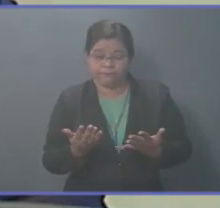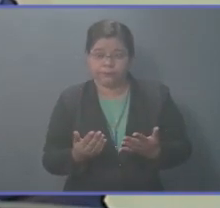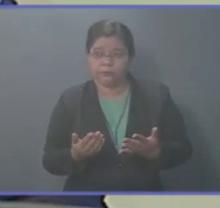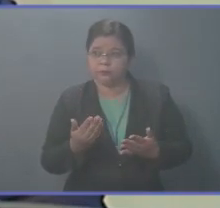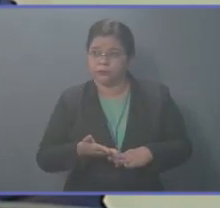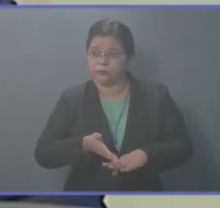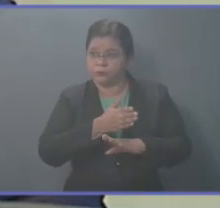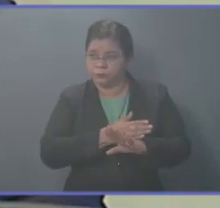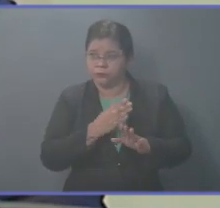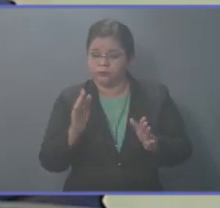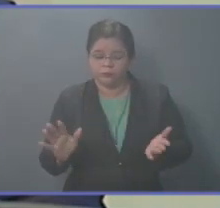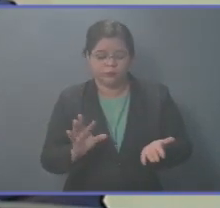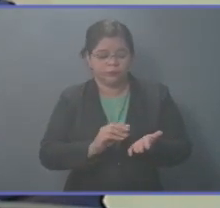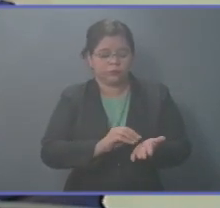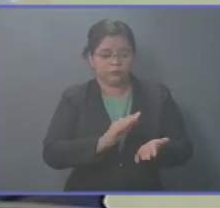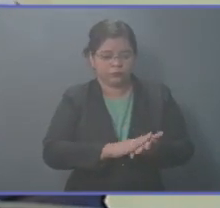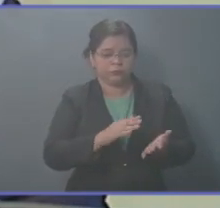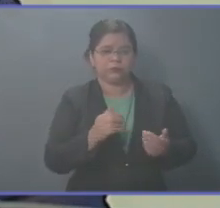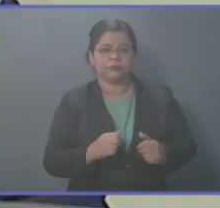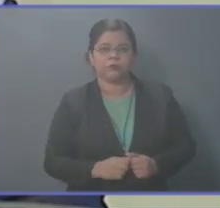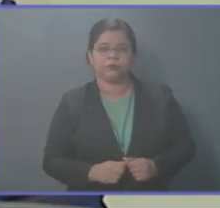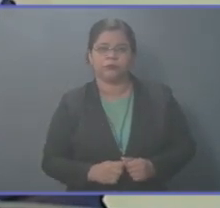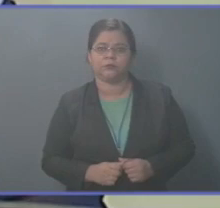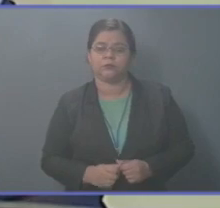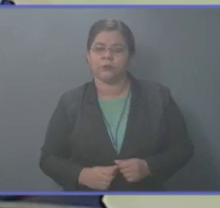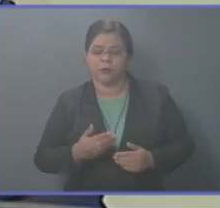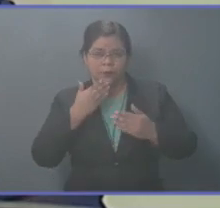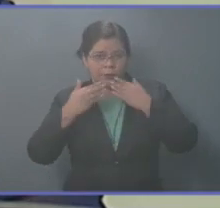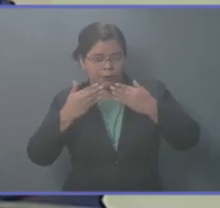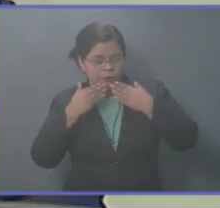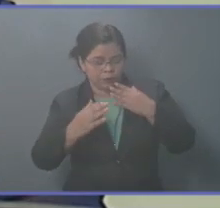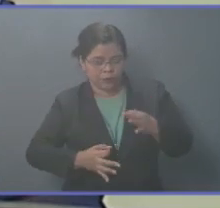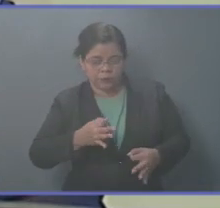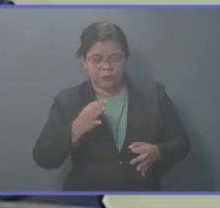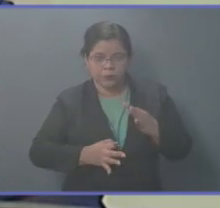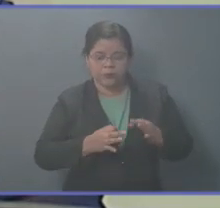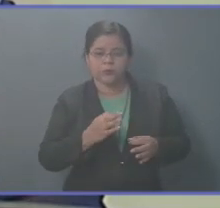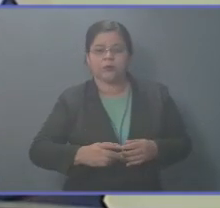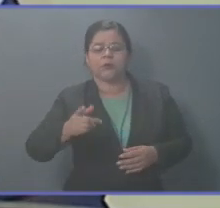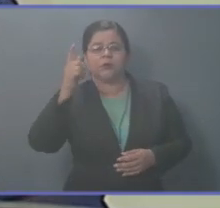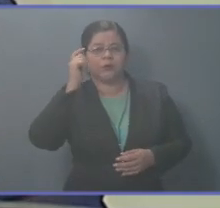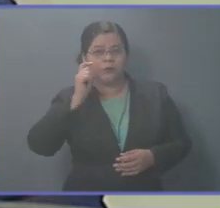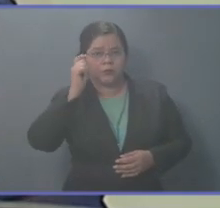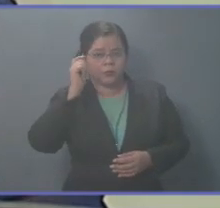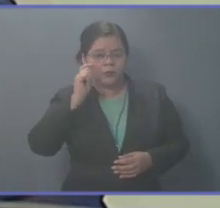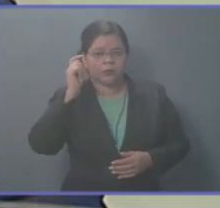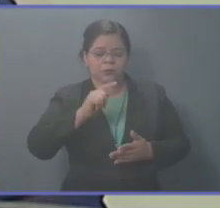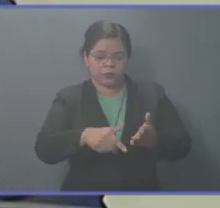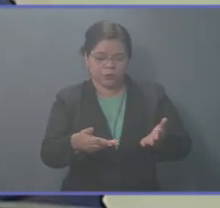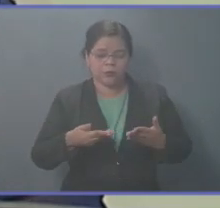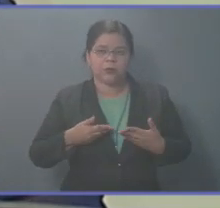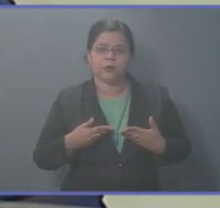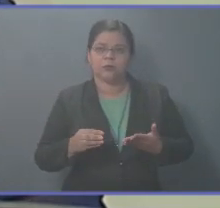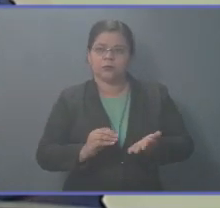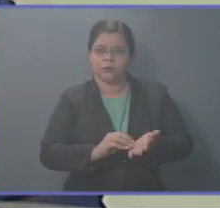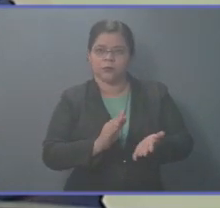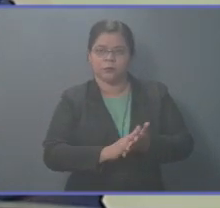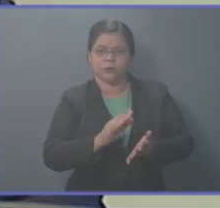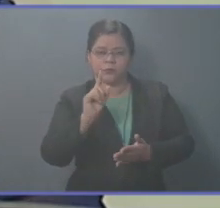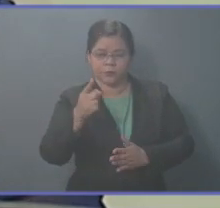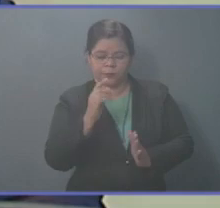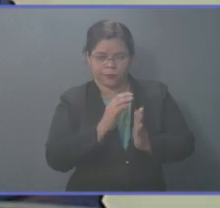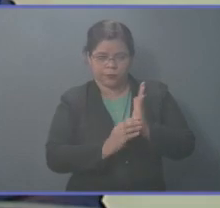que tal disposición pertenece. La interpretación jurídica en la teoría del derecho contemporáneo, primera